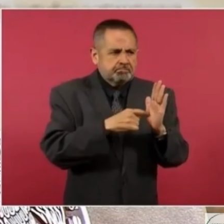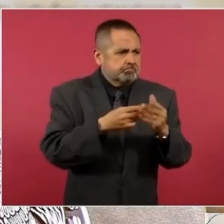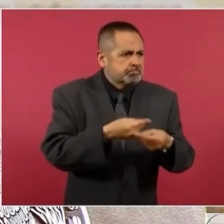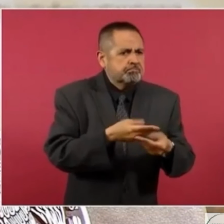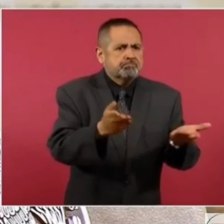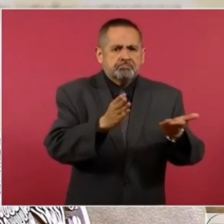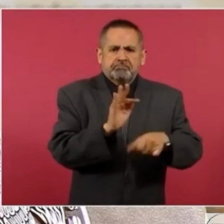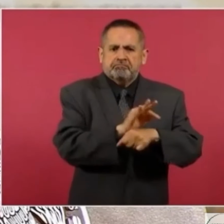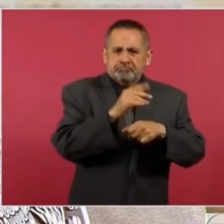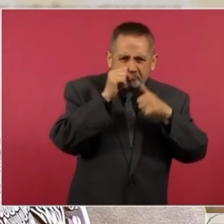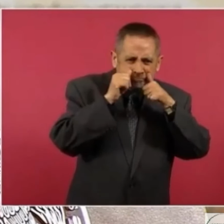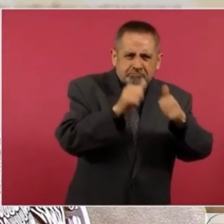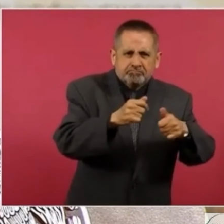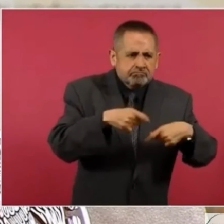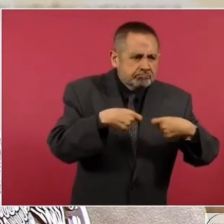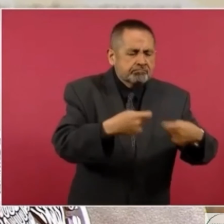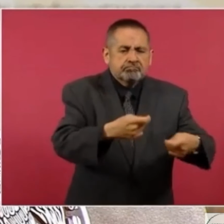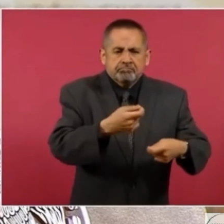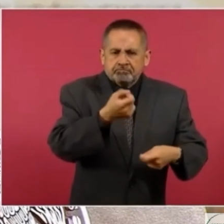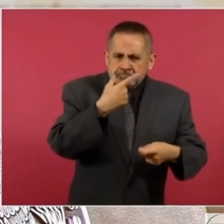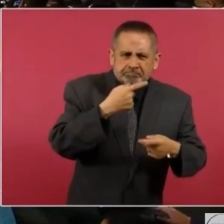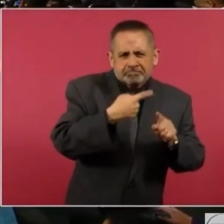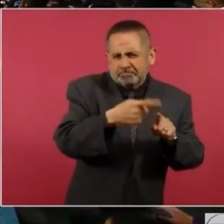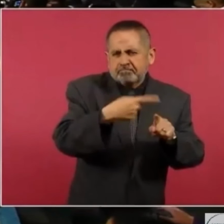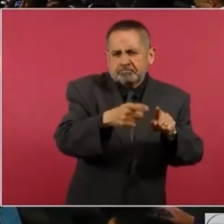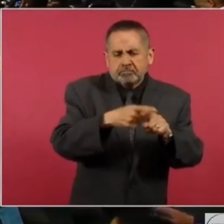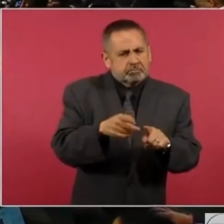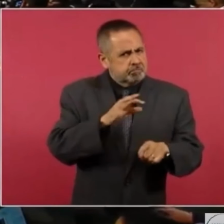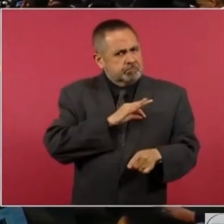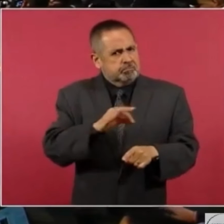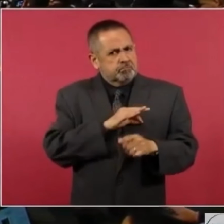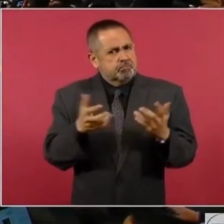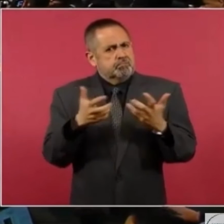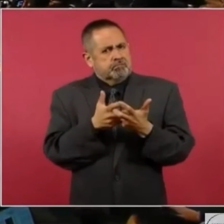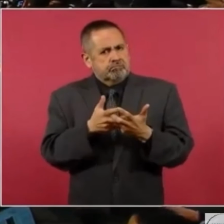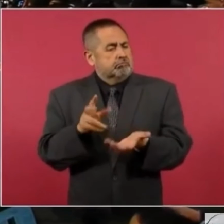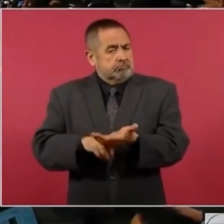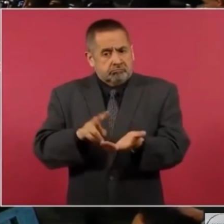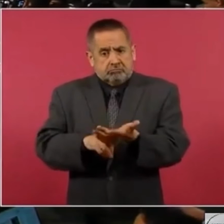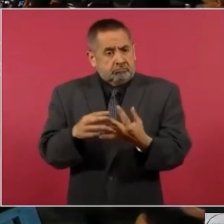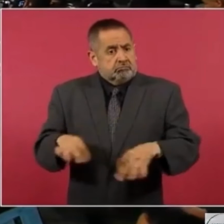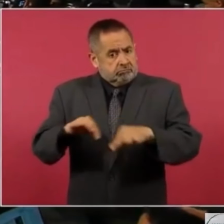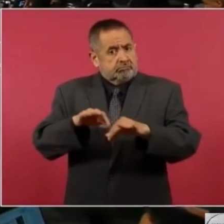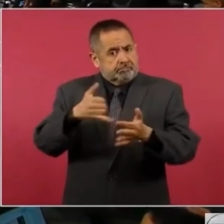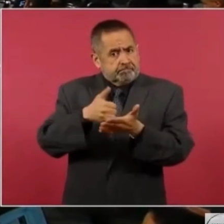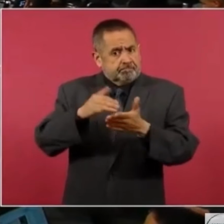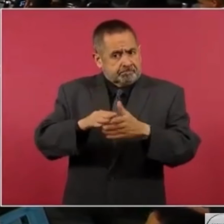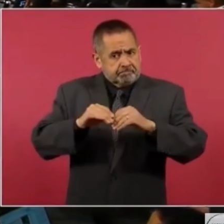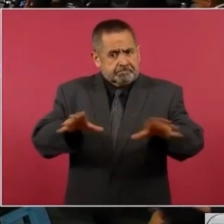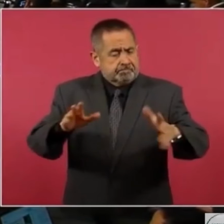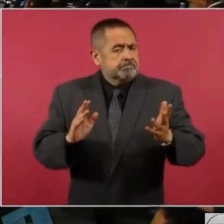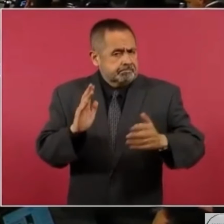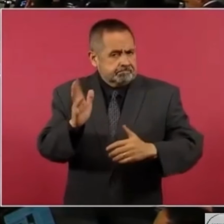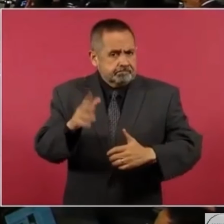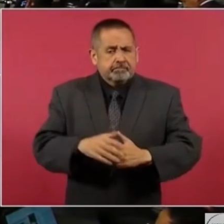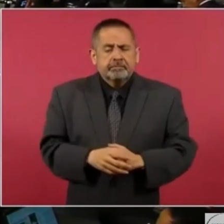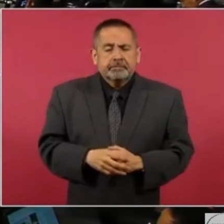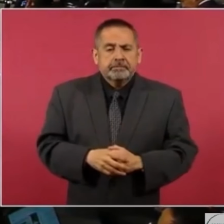capacidades de atención en la medicina contemporánea, es de gran valor. ¿Qué se puede lograr?